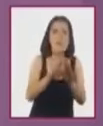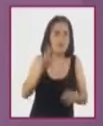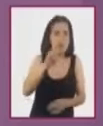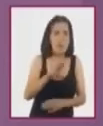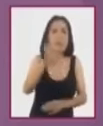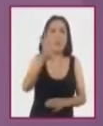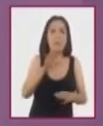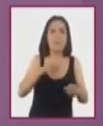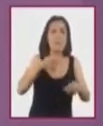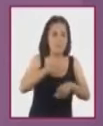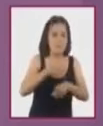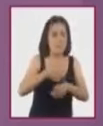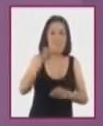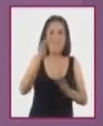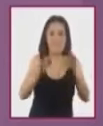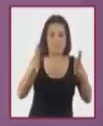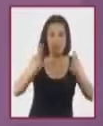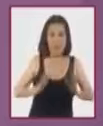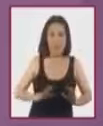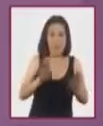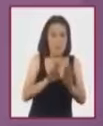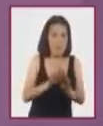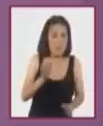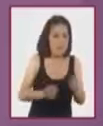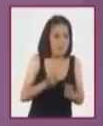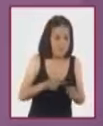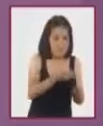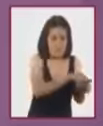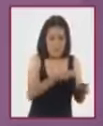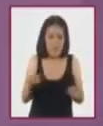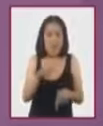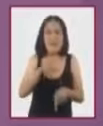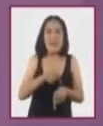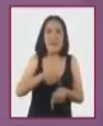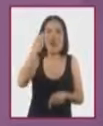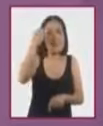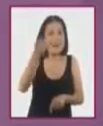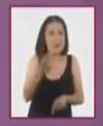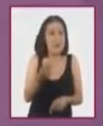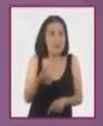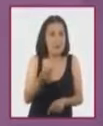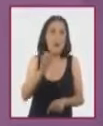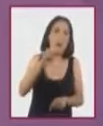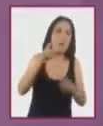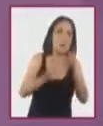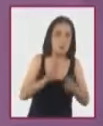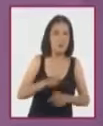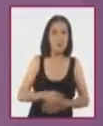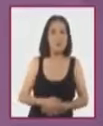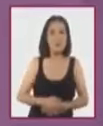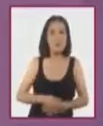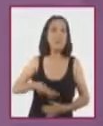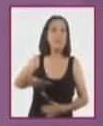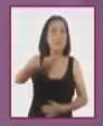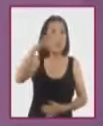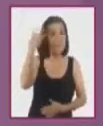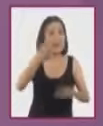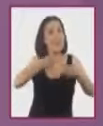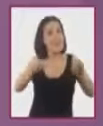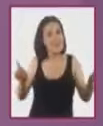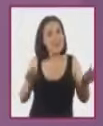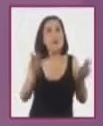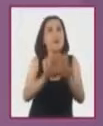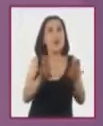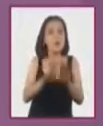magnitud física que mide la distancia recorrida en determinado tiempo. Por su parte, la velocidad es una magnitud